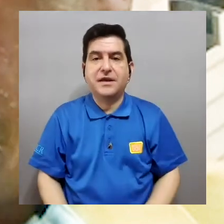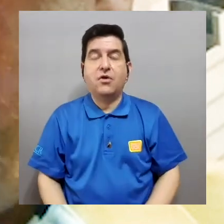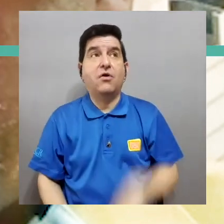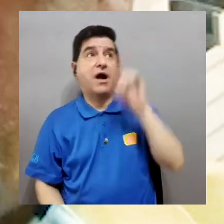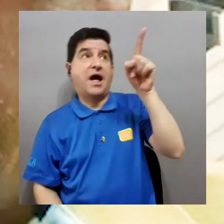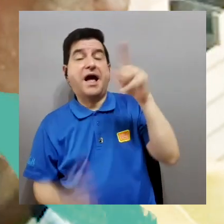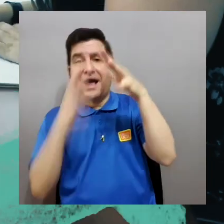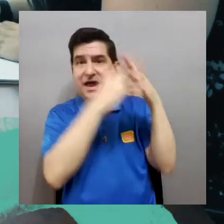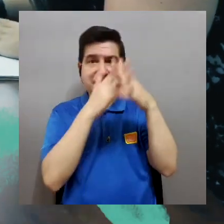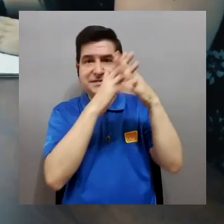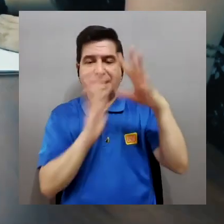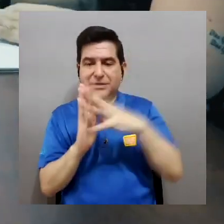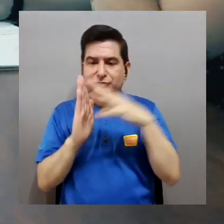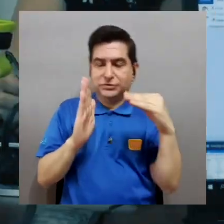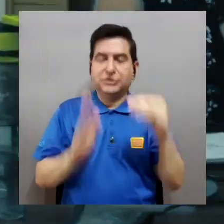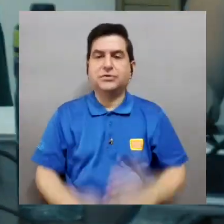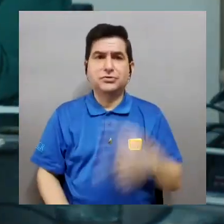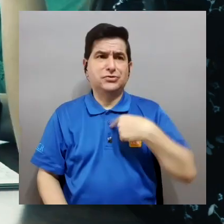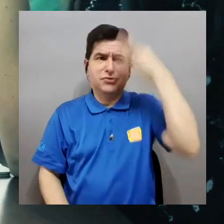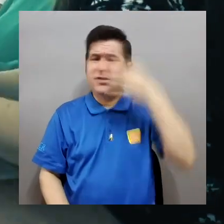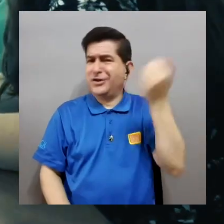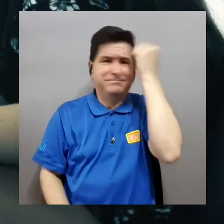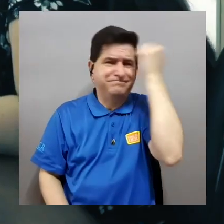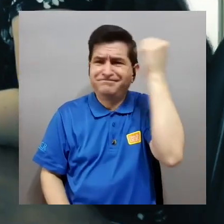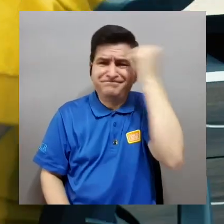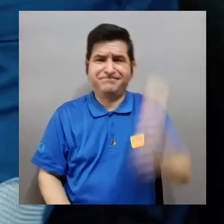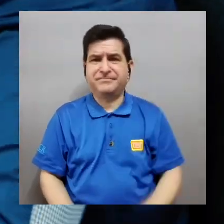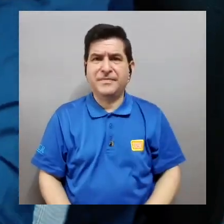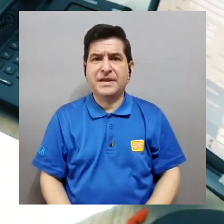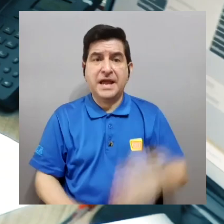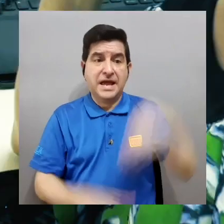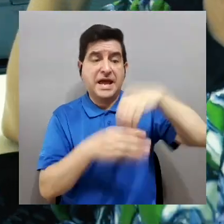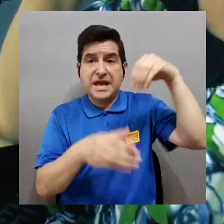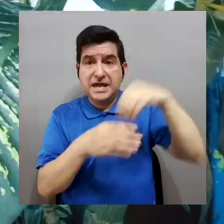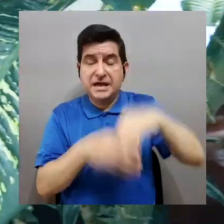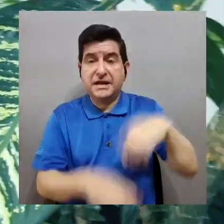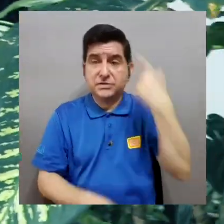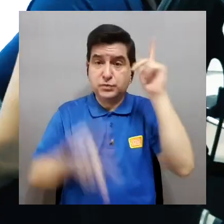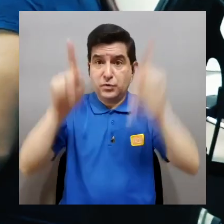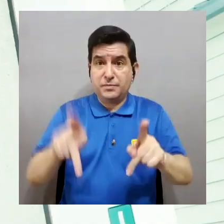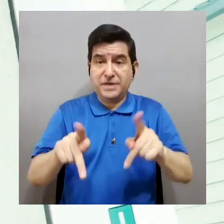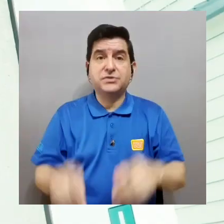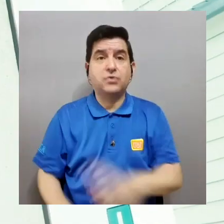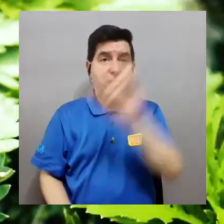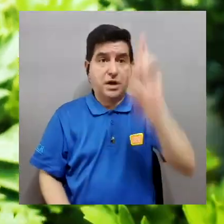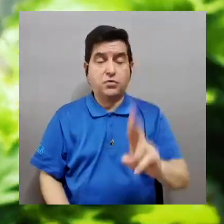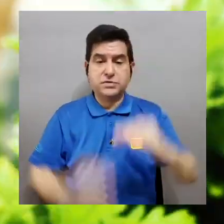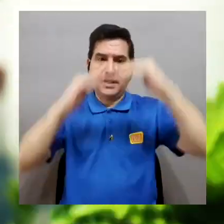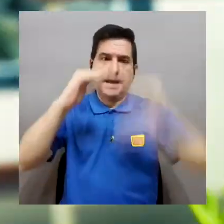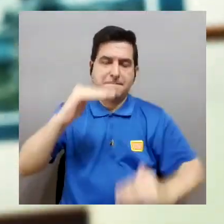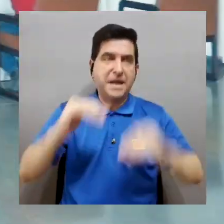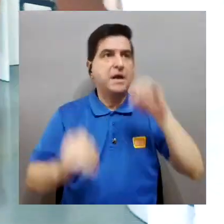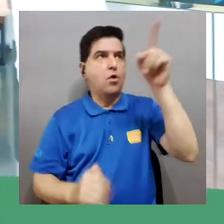código norteamericano, cosa que para mí eso es absurdo, porque los ingresos per cápita en Costa Rica son bastante inferiores